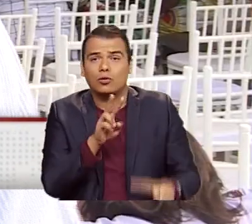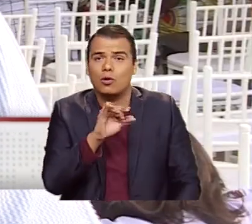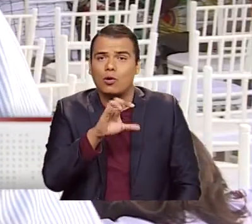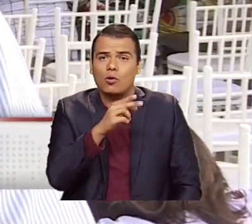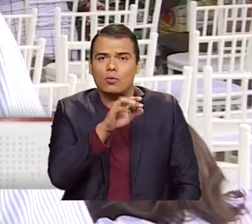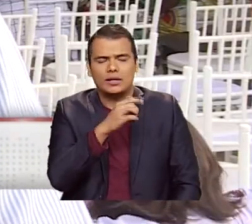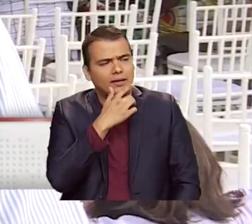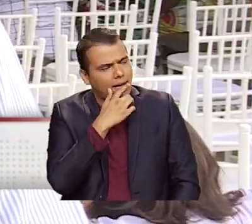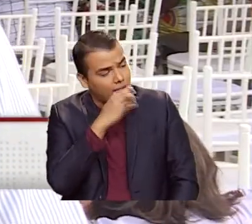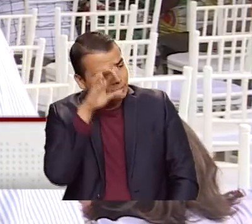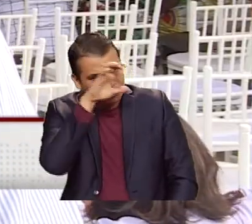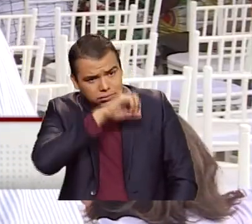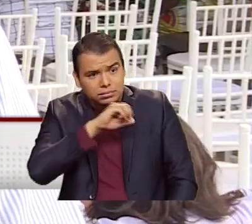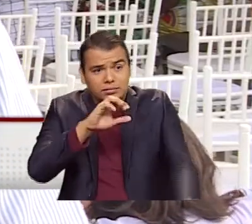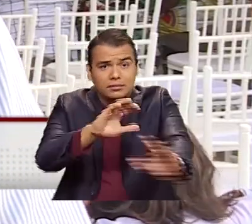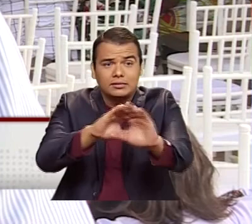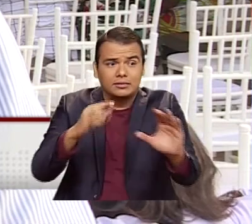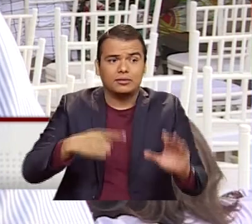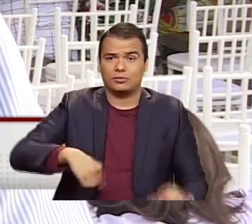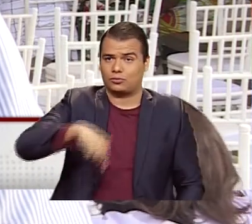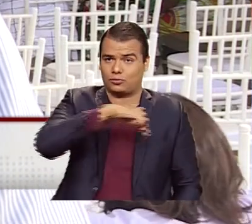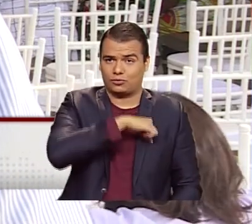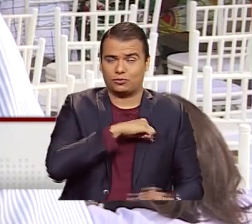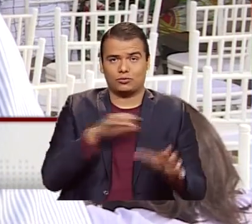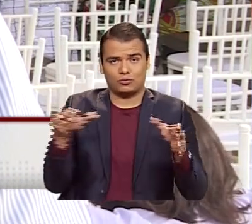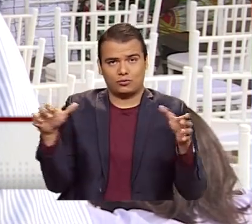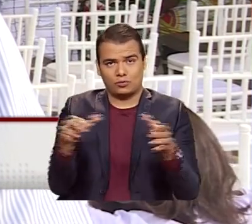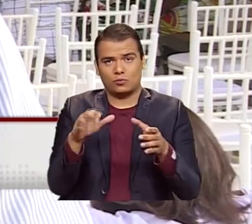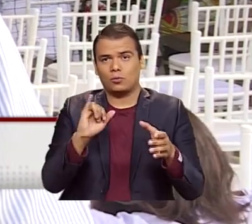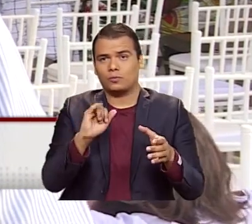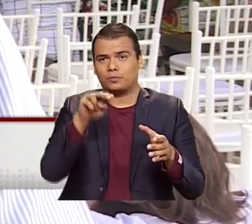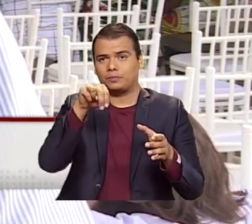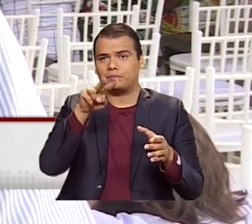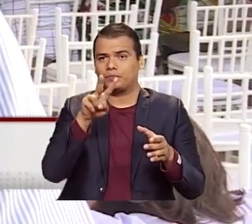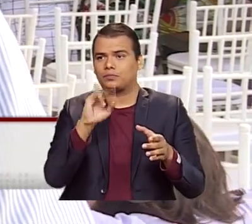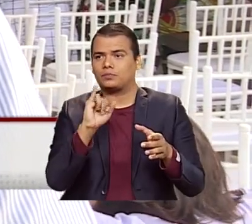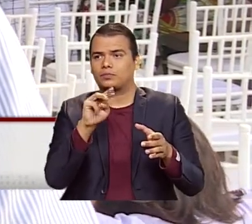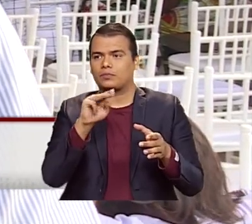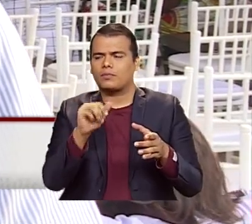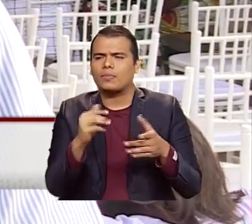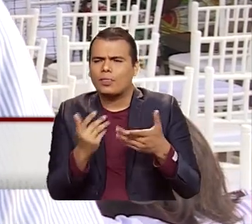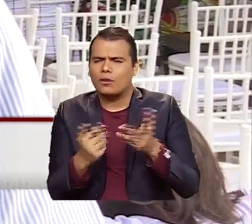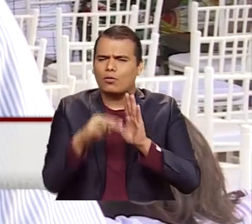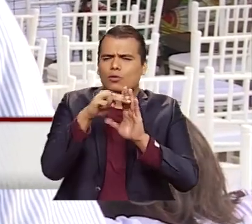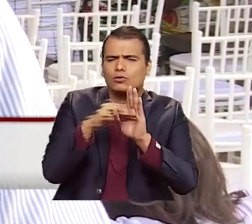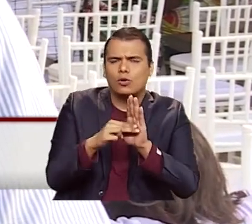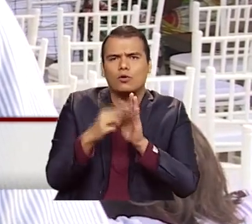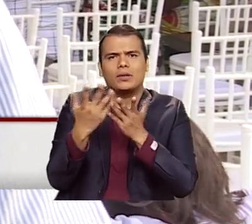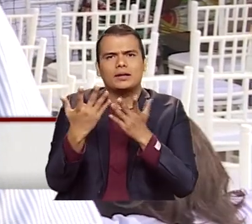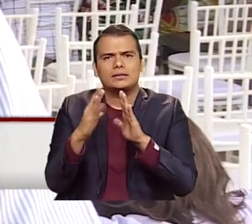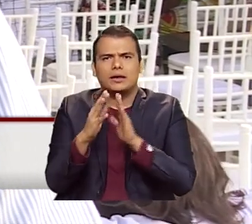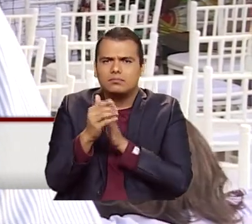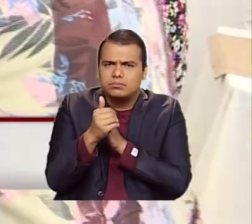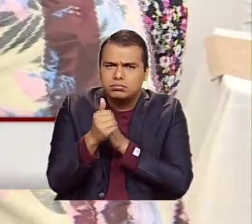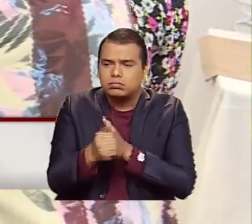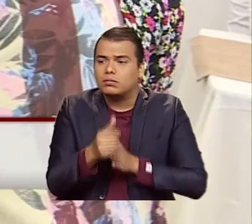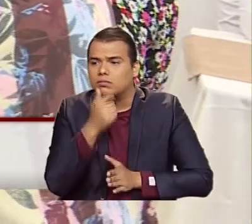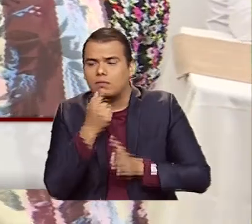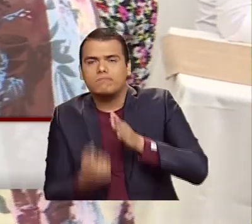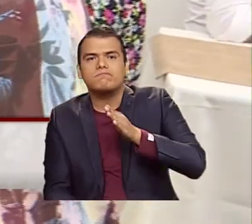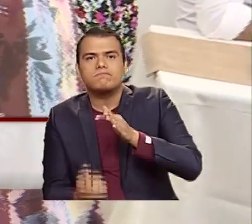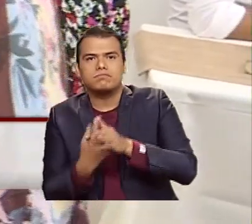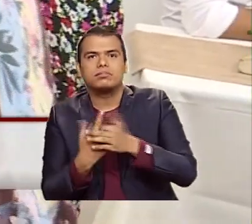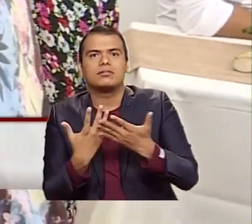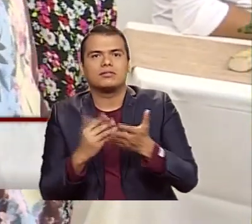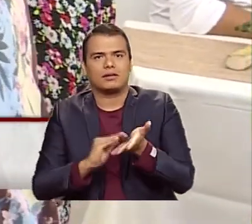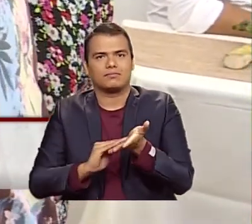INVIMA y la idea es hacer una revisión de un contexto normativo para así establecer unos lineamientos que tendrá que cumplir esta bebida. Para el INVIMA